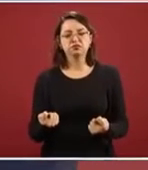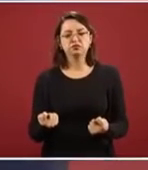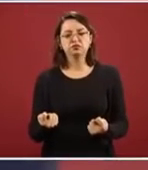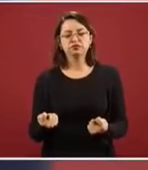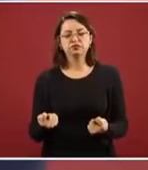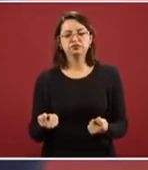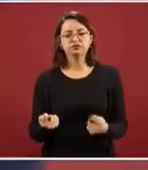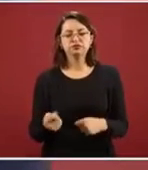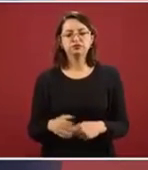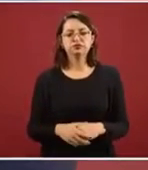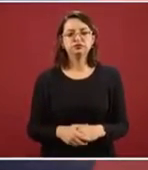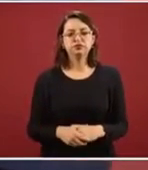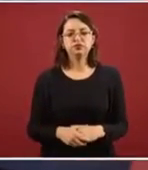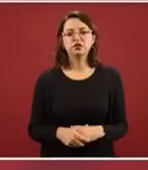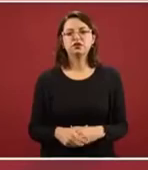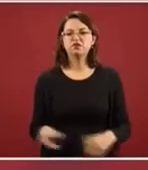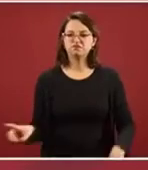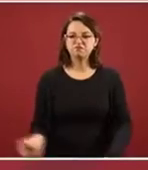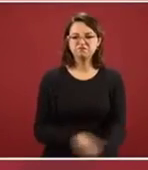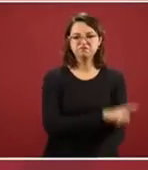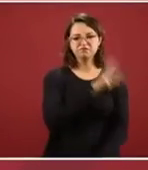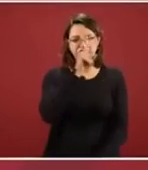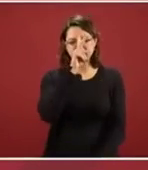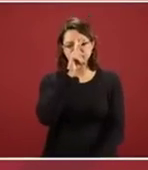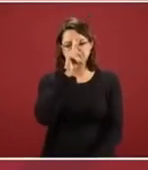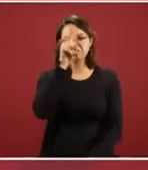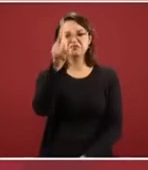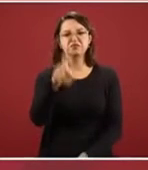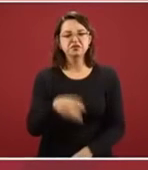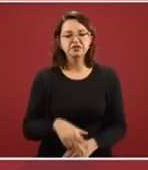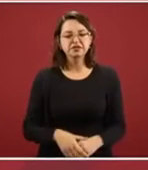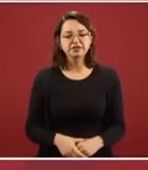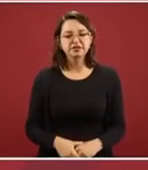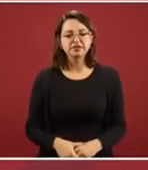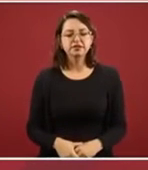con venganza y cometieron